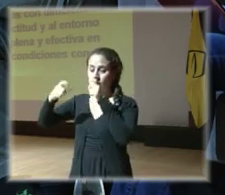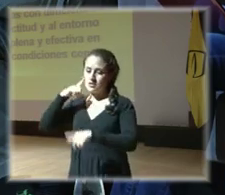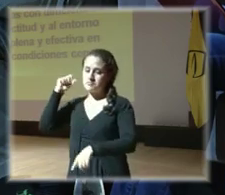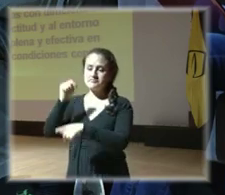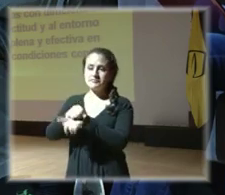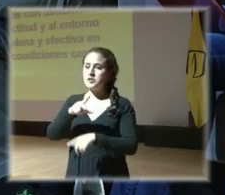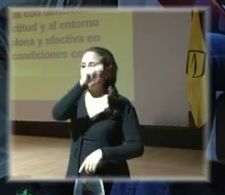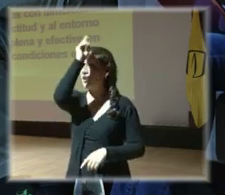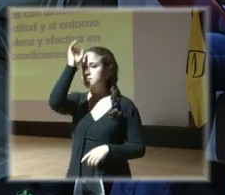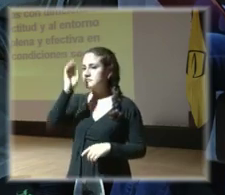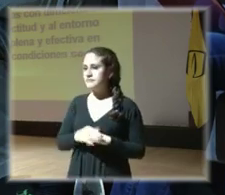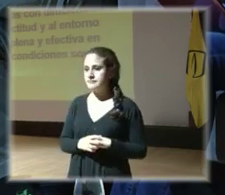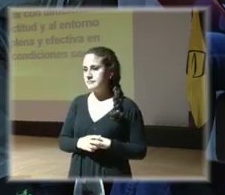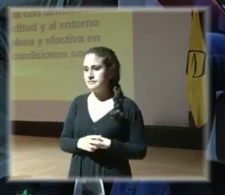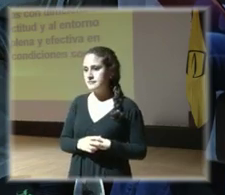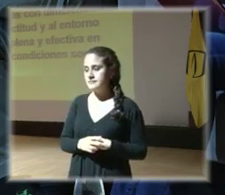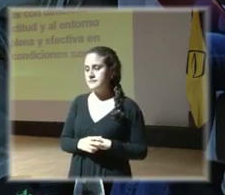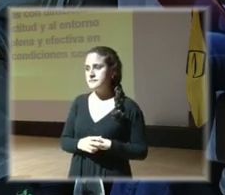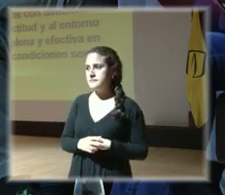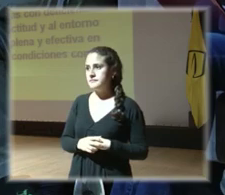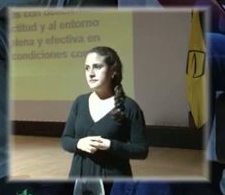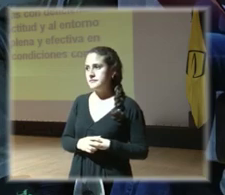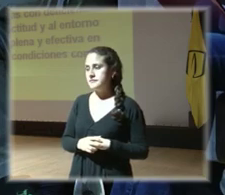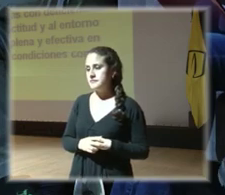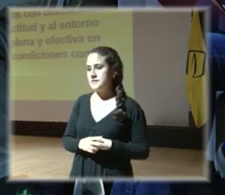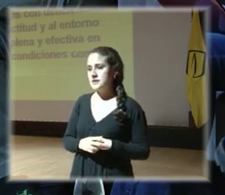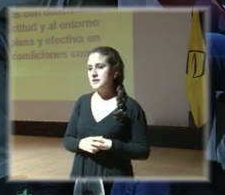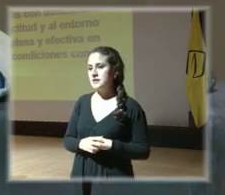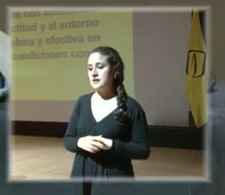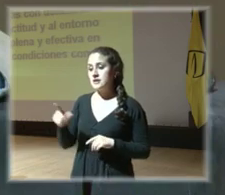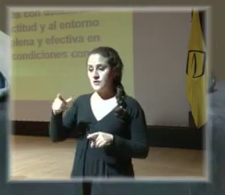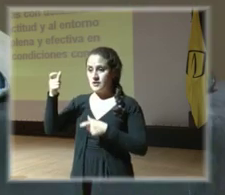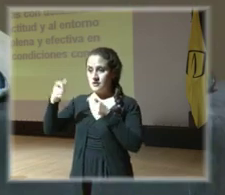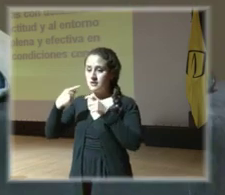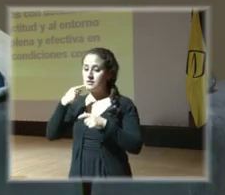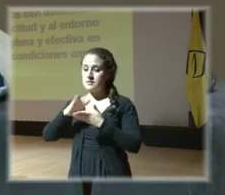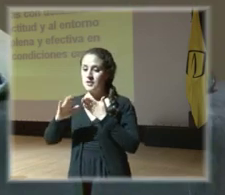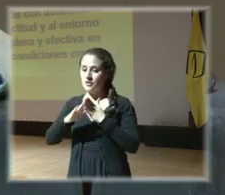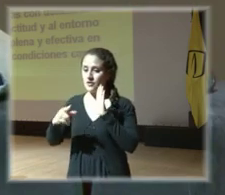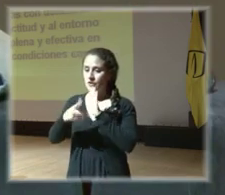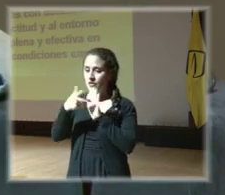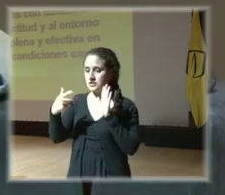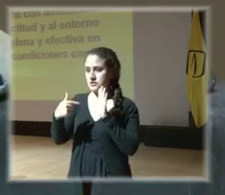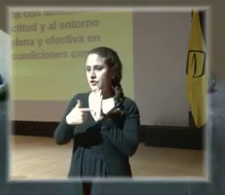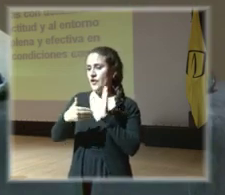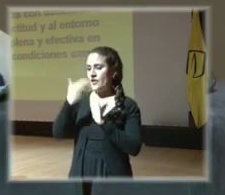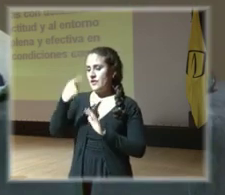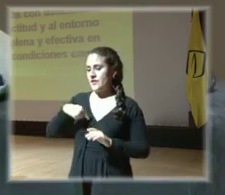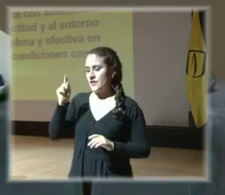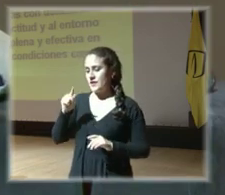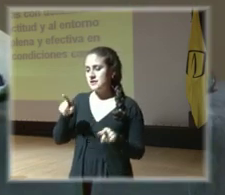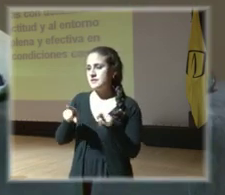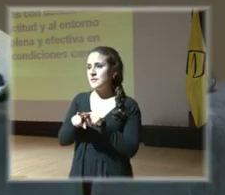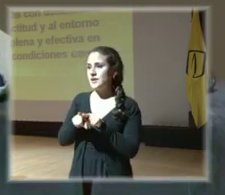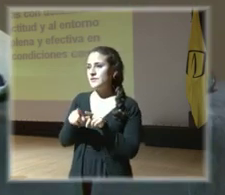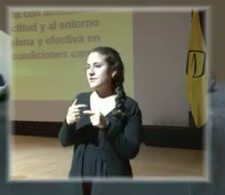esto y bueno, no se atrevió a declarar que era inconstitucional, pero lo que buscaron fue